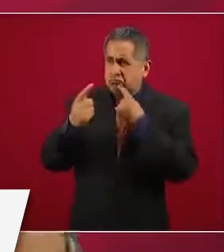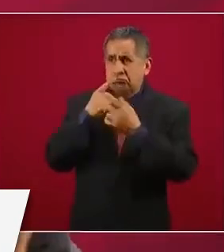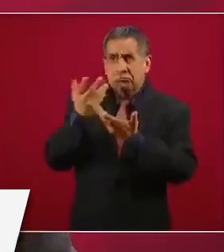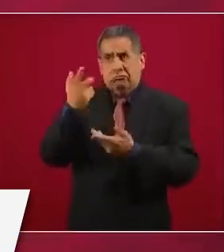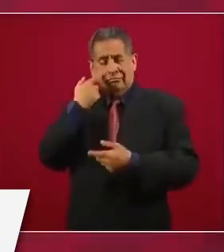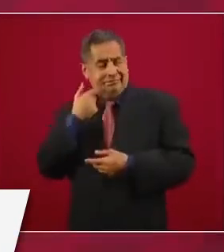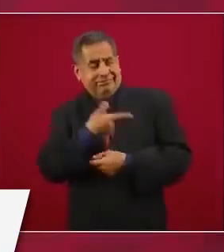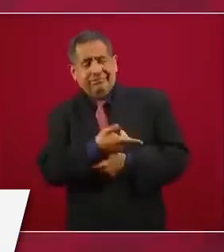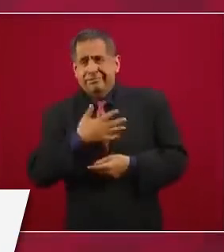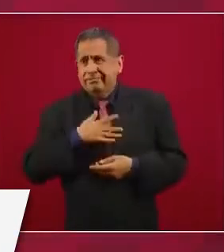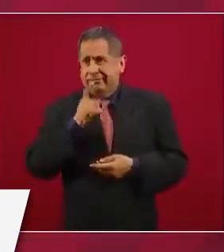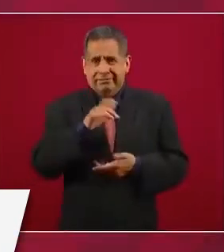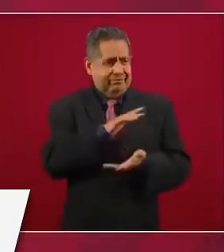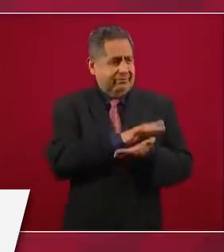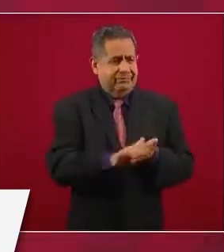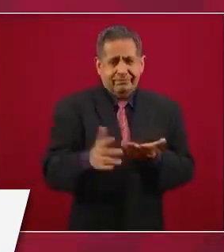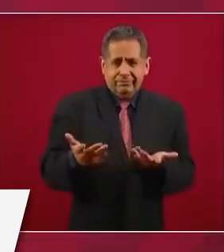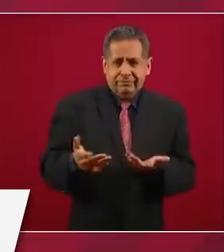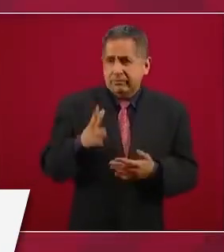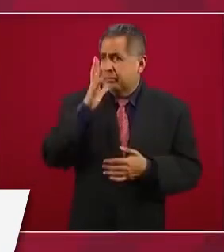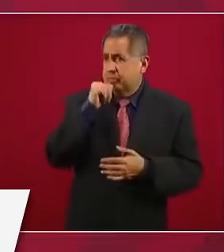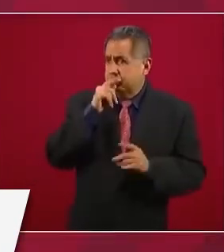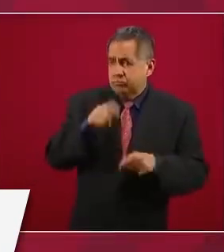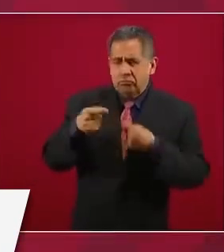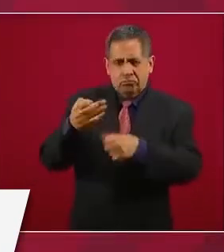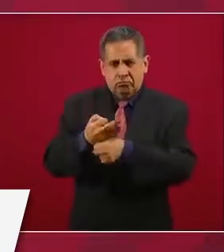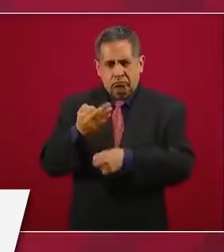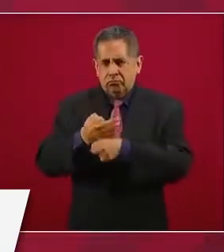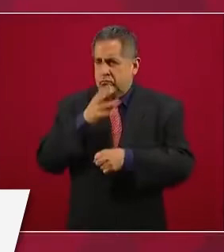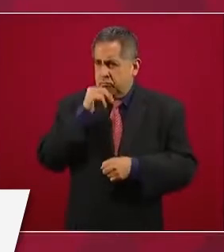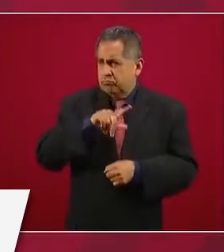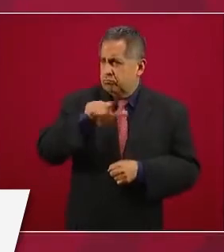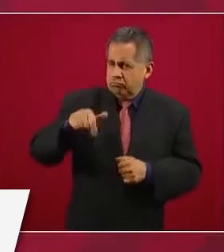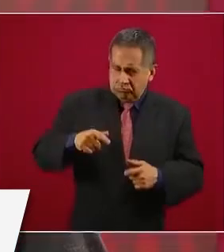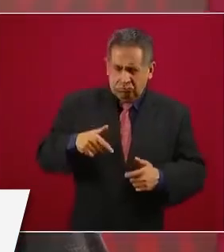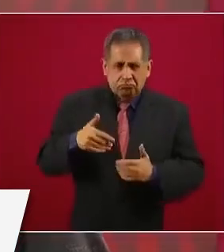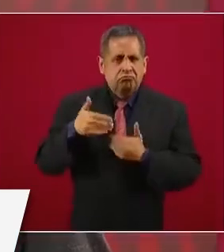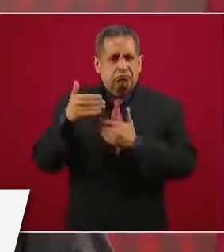qué? No podemos ahora.